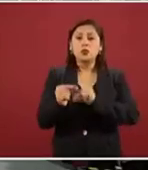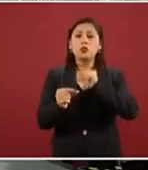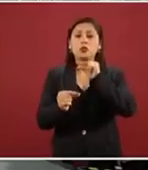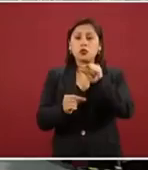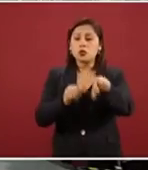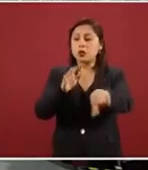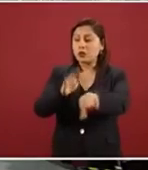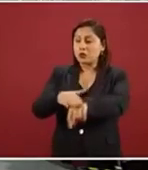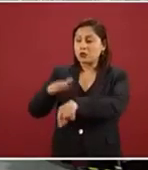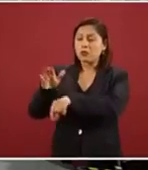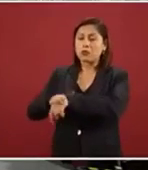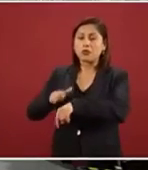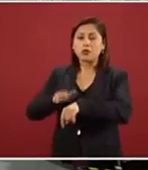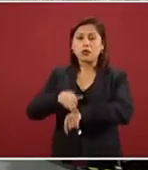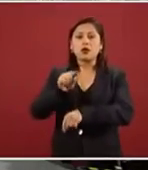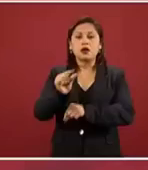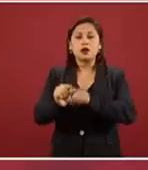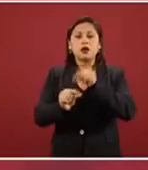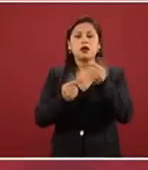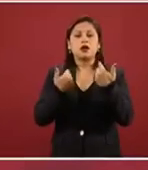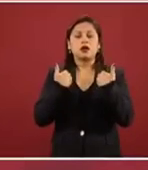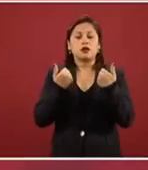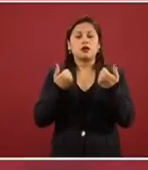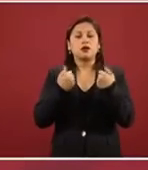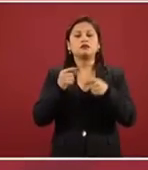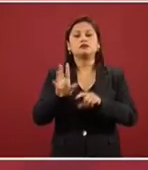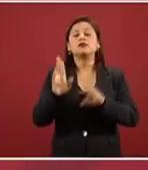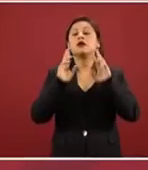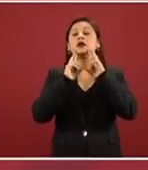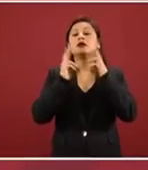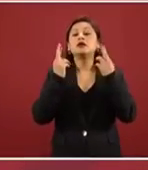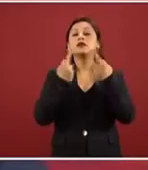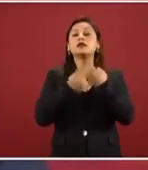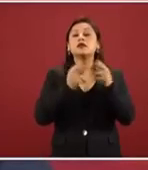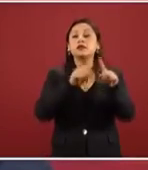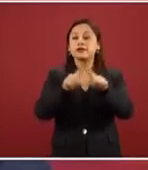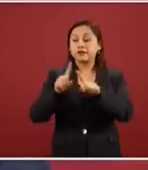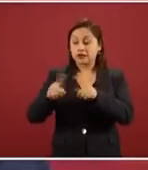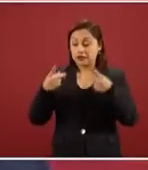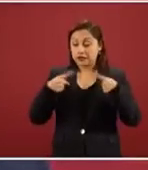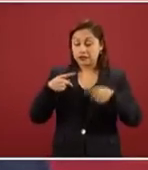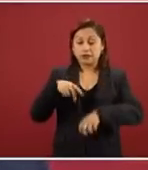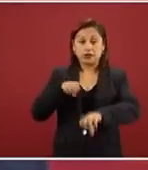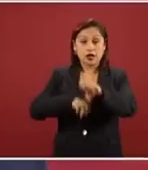que llevo muy buena relación, y ellos